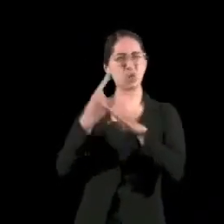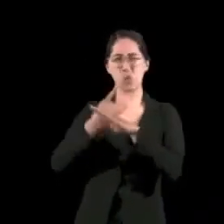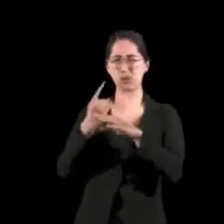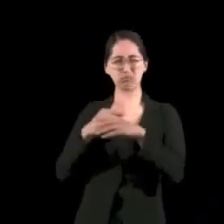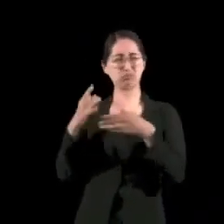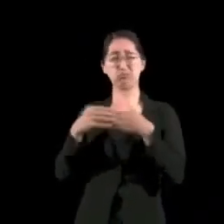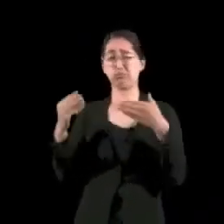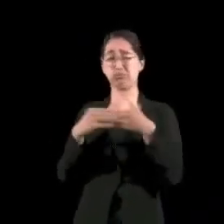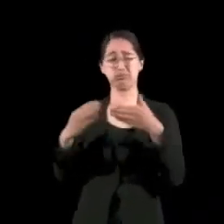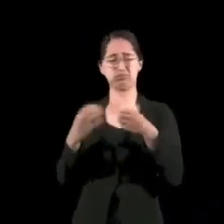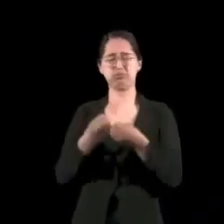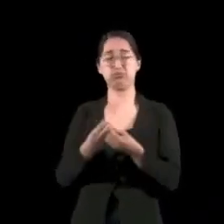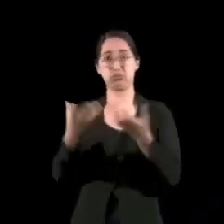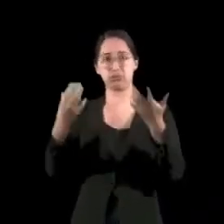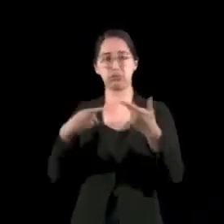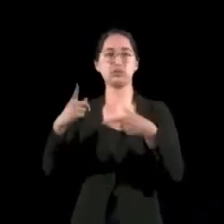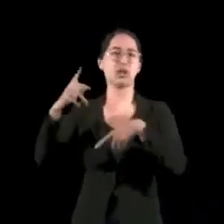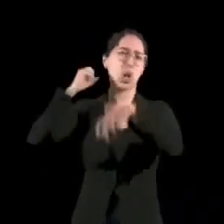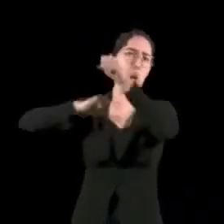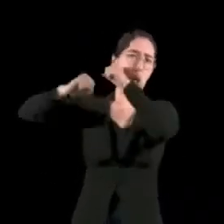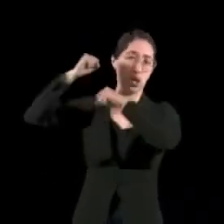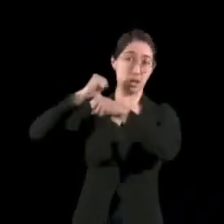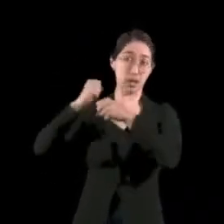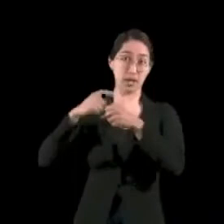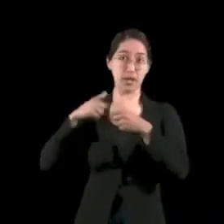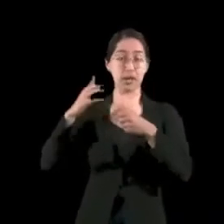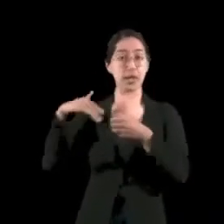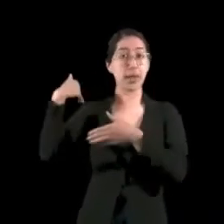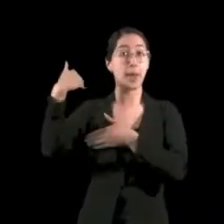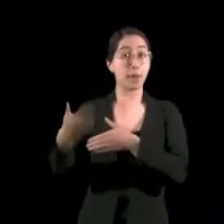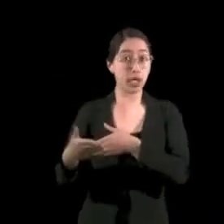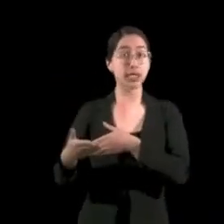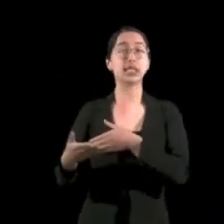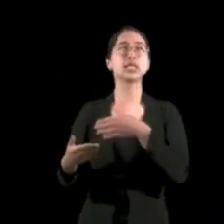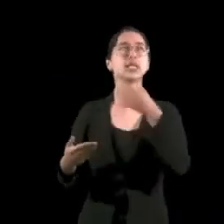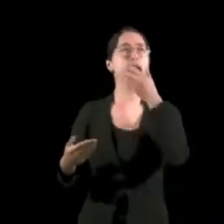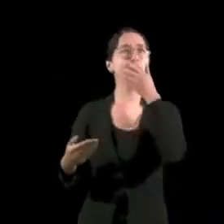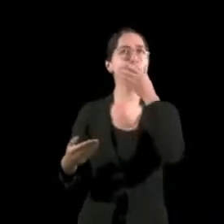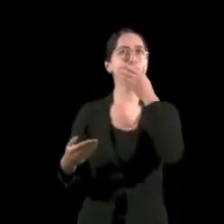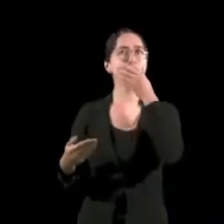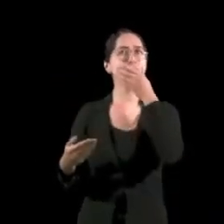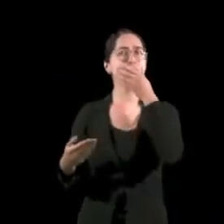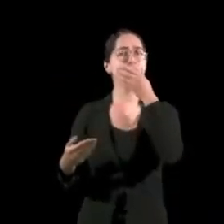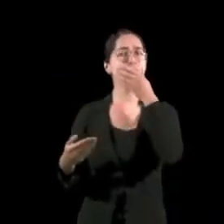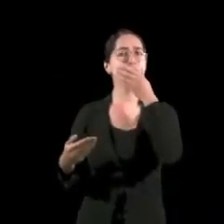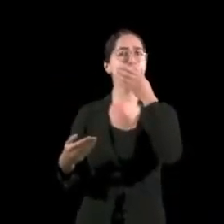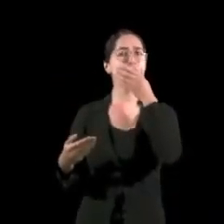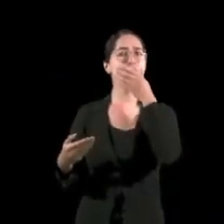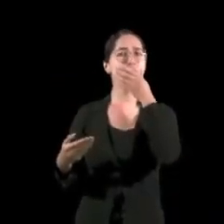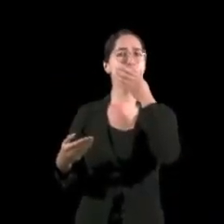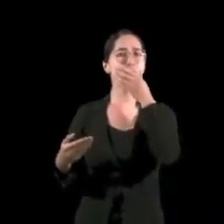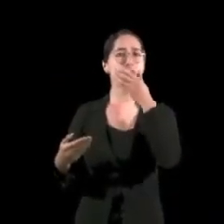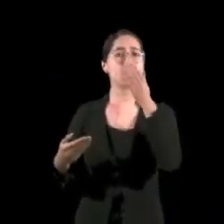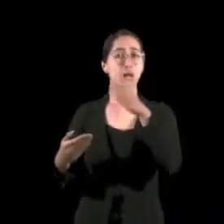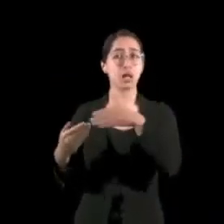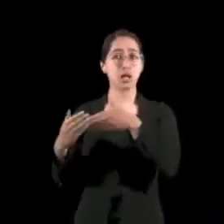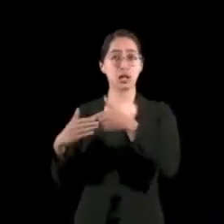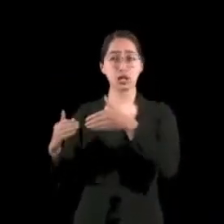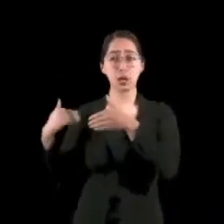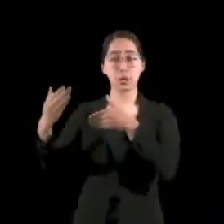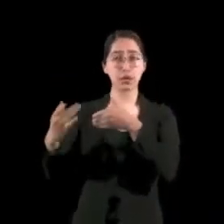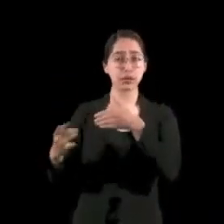año 82. Pero decirles, ¿nos entraban armas? No, no lo